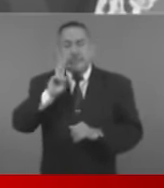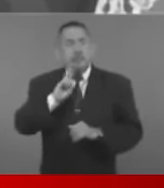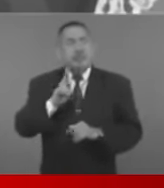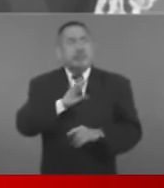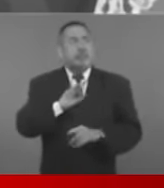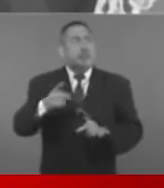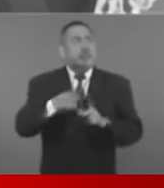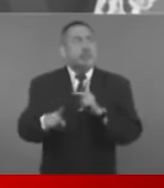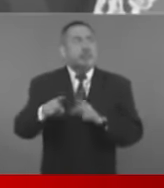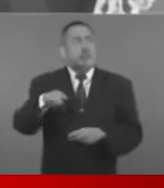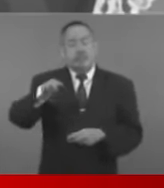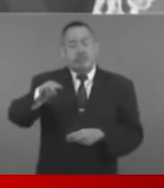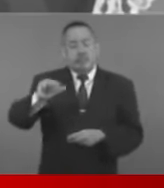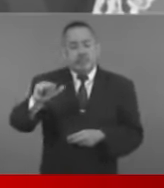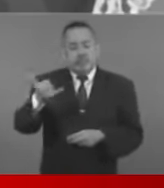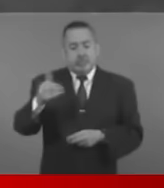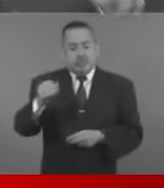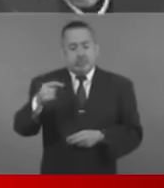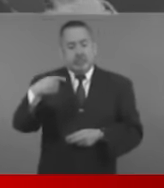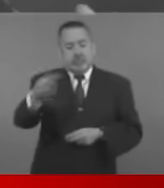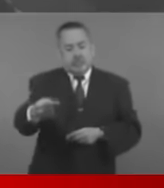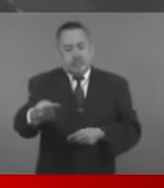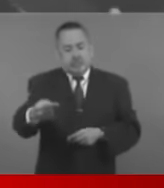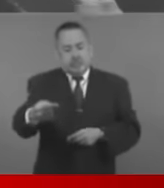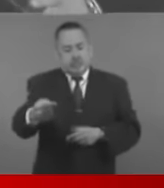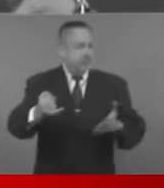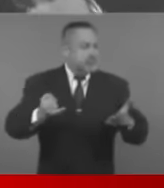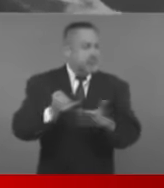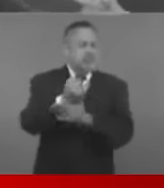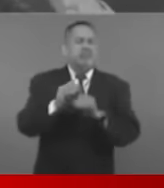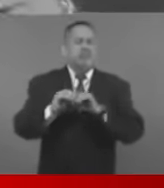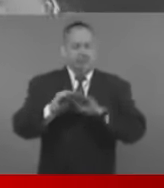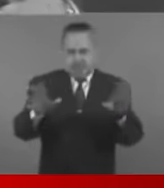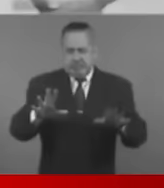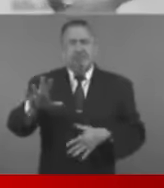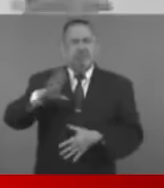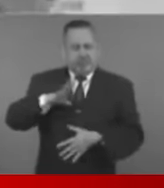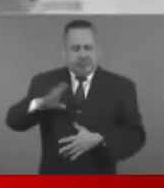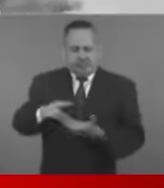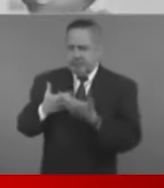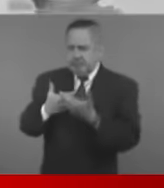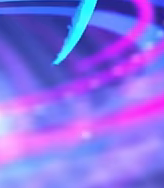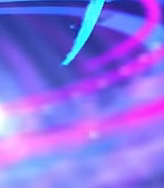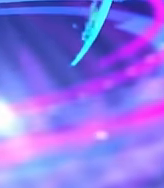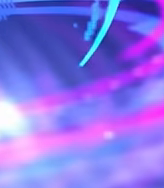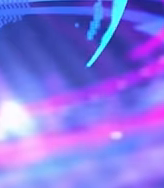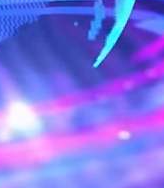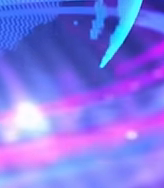mayo ya podamos decir se cuenta con este fondo.